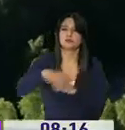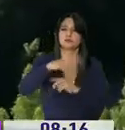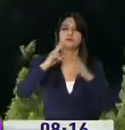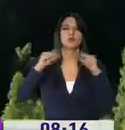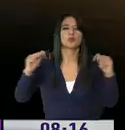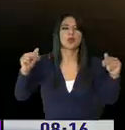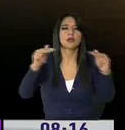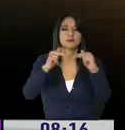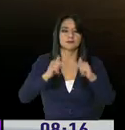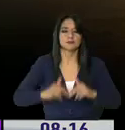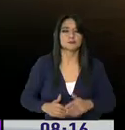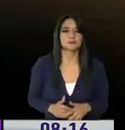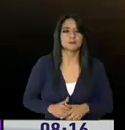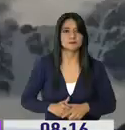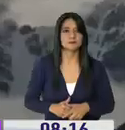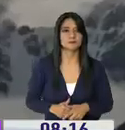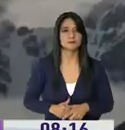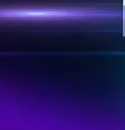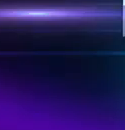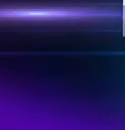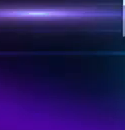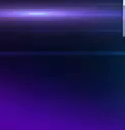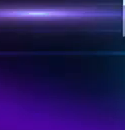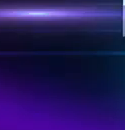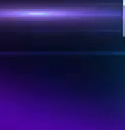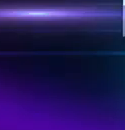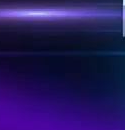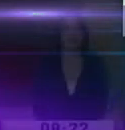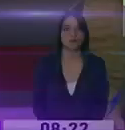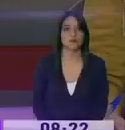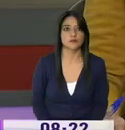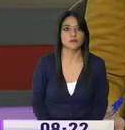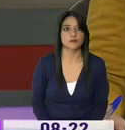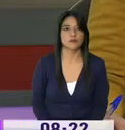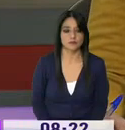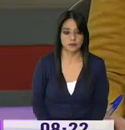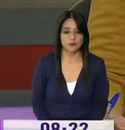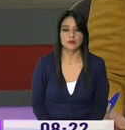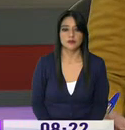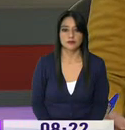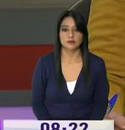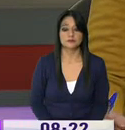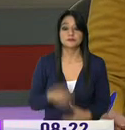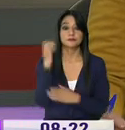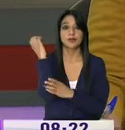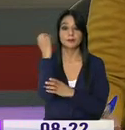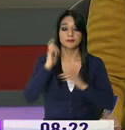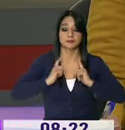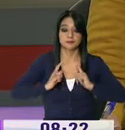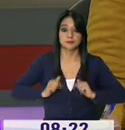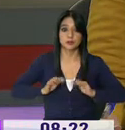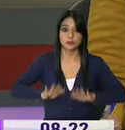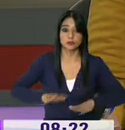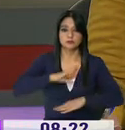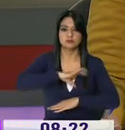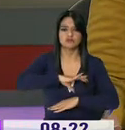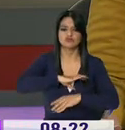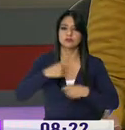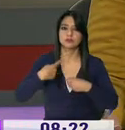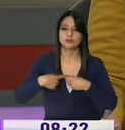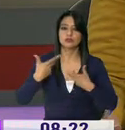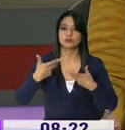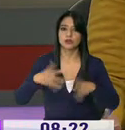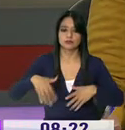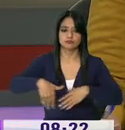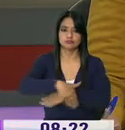naturaleza. Informó Valeria Navarro. En lo que va de la emergencia sanitaria, el municipio de Quito ha recogido de las